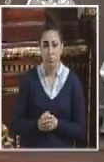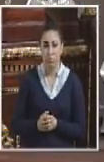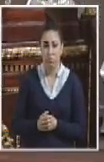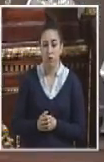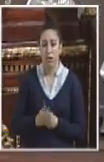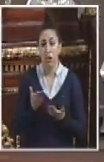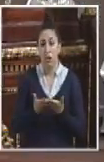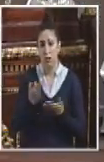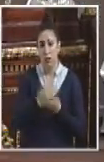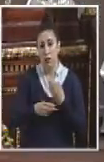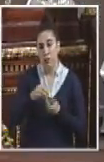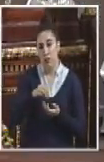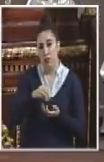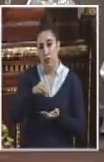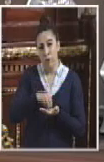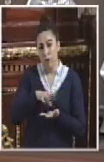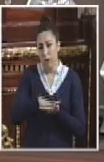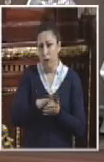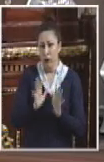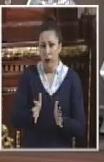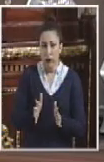Con fundamento en lo dispuesto por